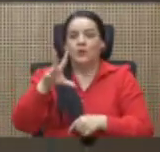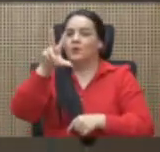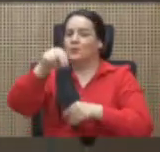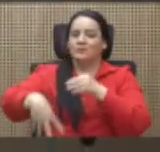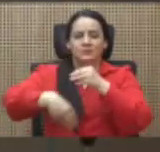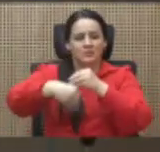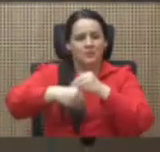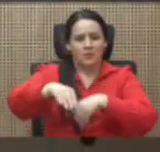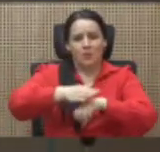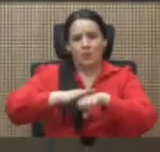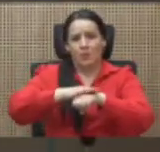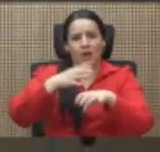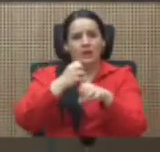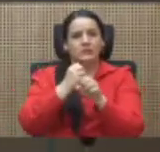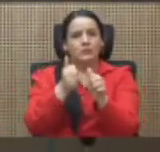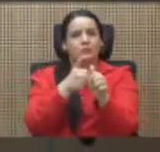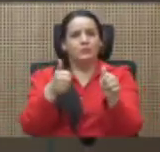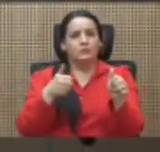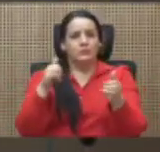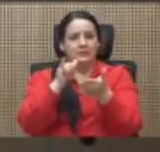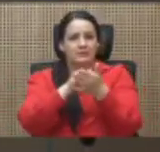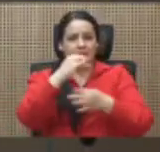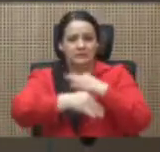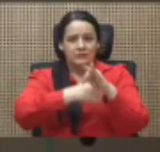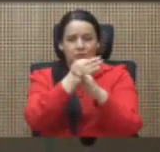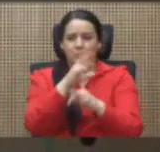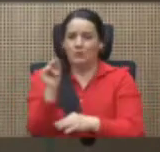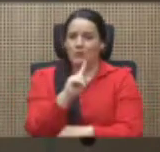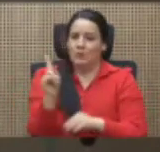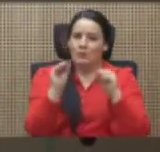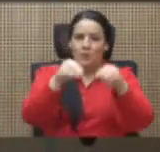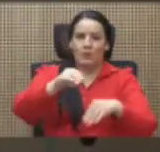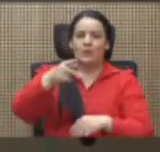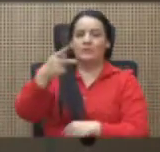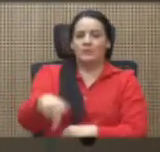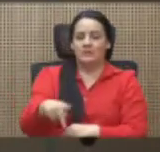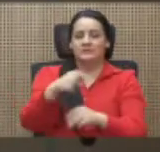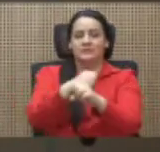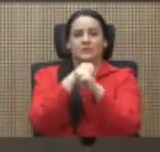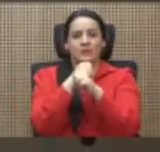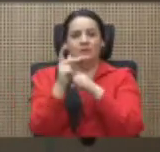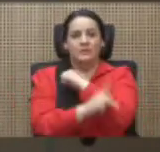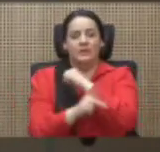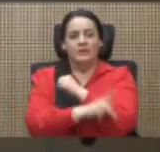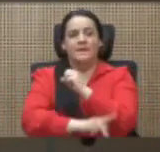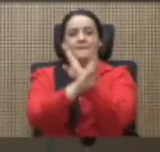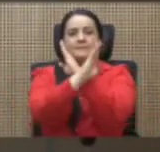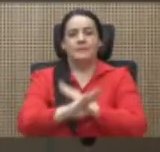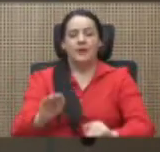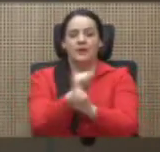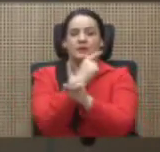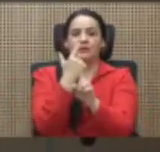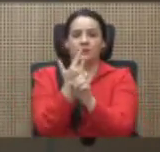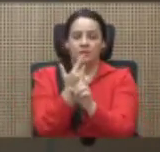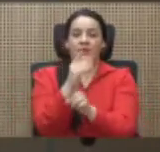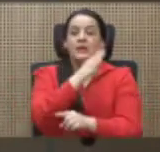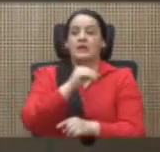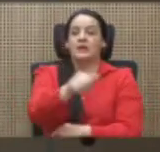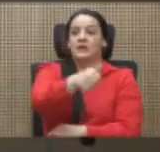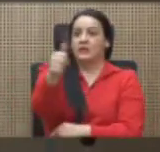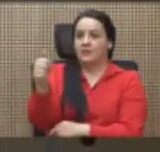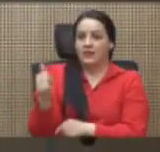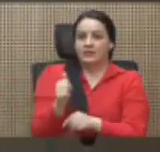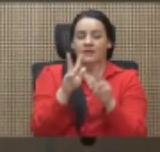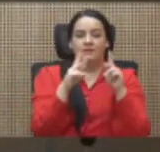a generar un retroceso de esta naturaleza. No pongan en riesgo la seguridad de este país, la paz social. Y a las demás